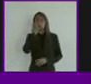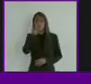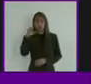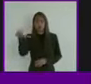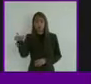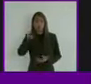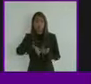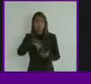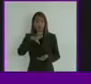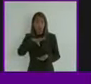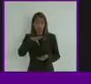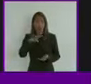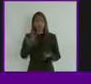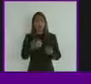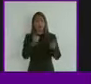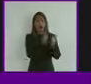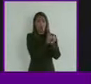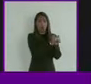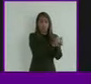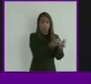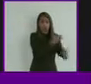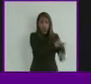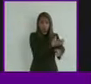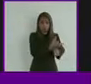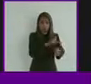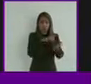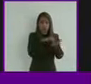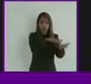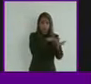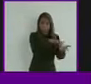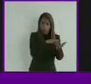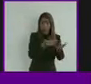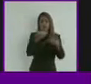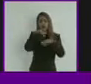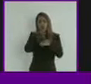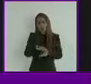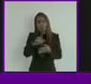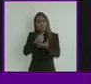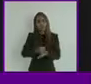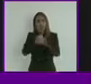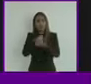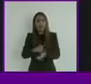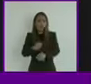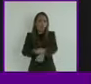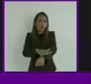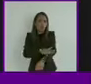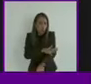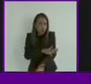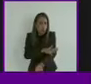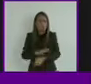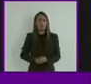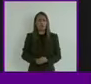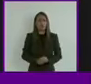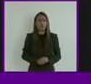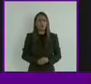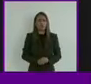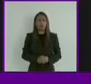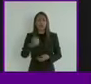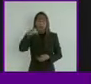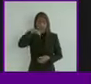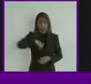¿Tendremos una plática, una charla de la inteligencia emocional, de la terapia emocional, de generemos ciudadanos competentes? A ver, yo soy el